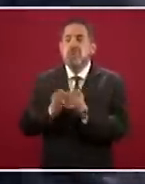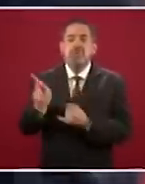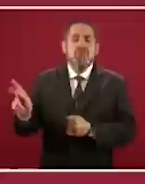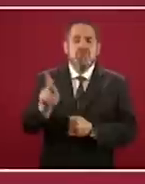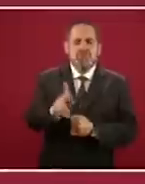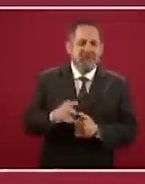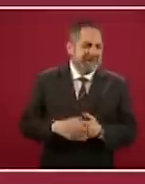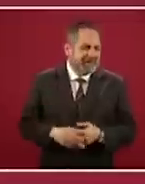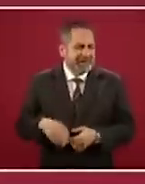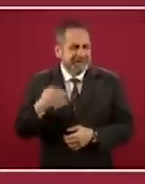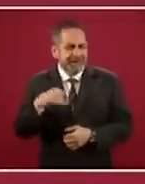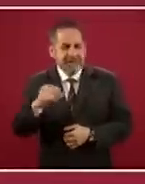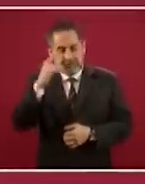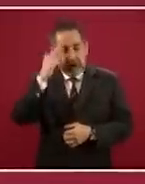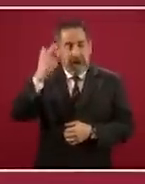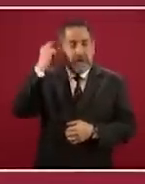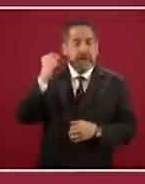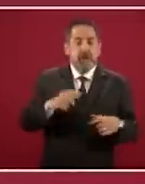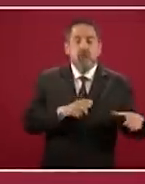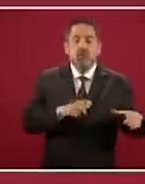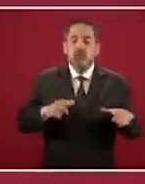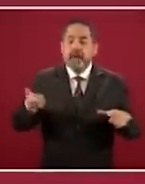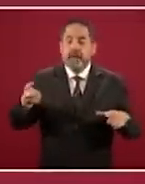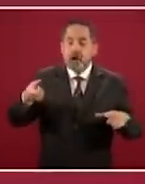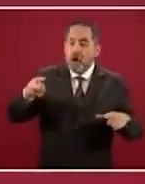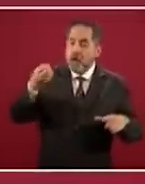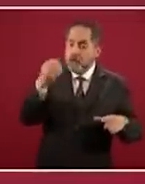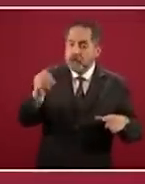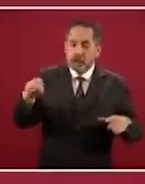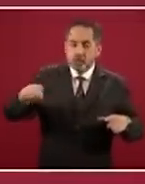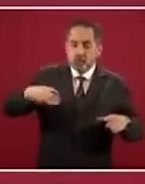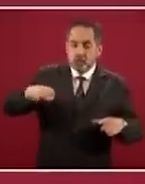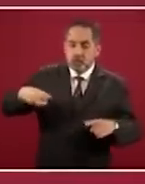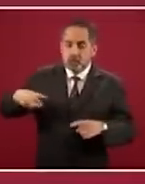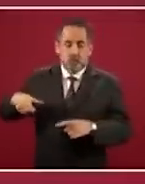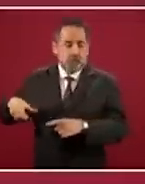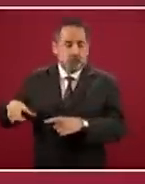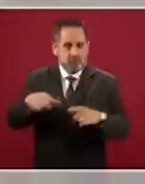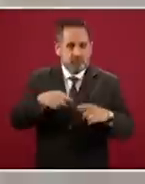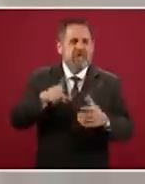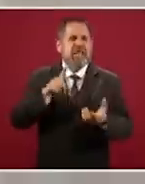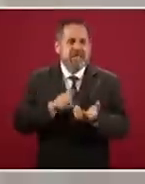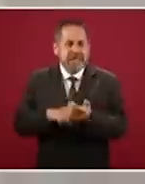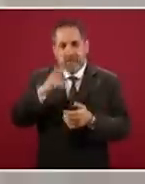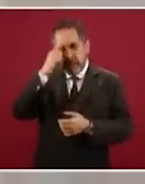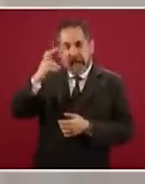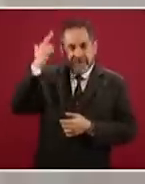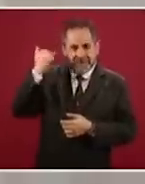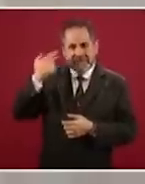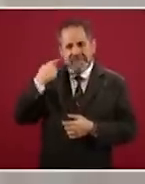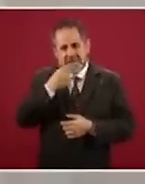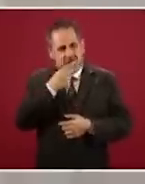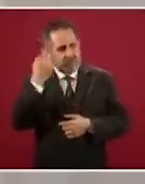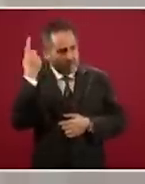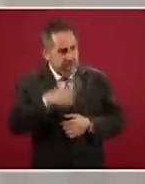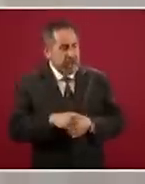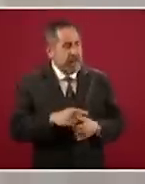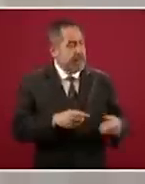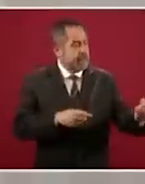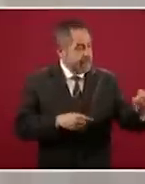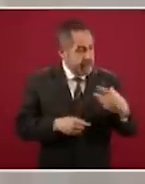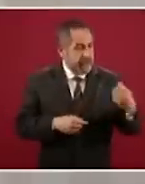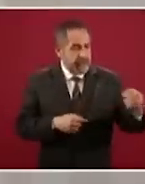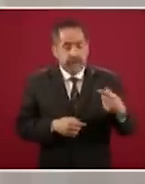El paso de Charola fue decirles: aporten para la